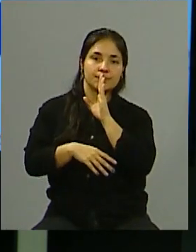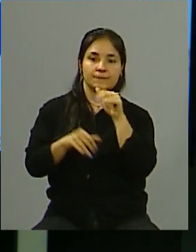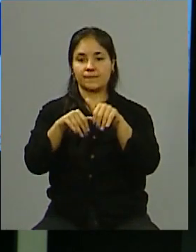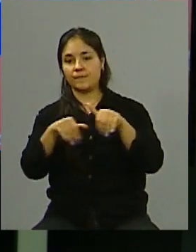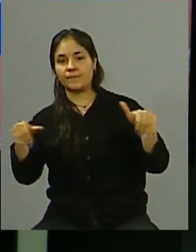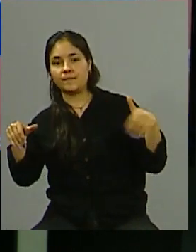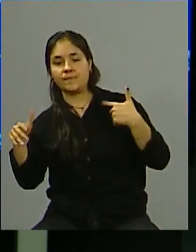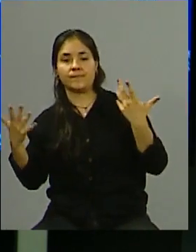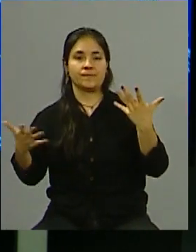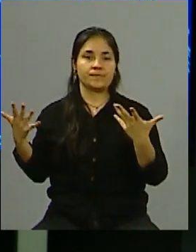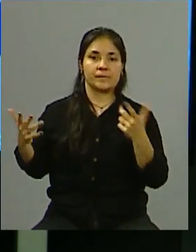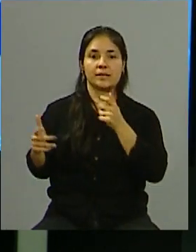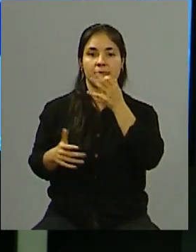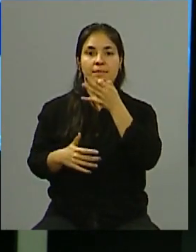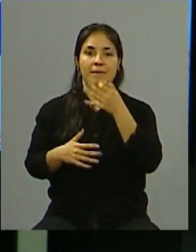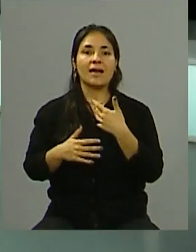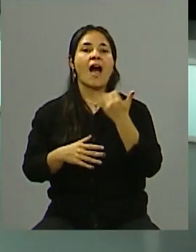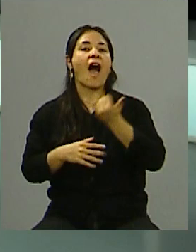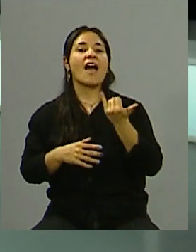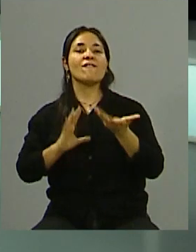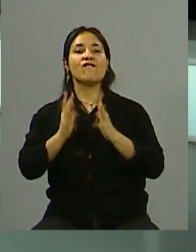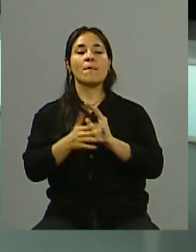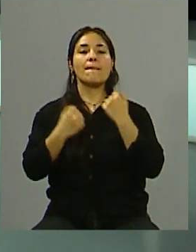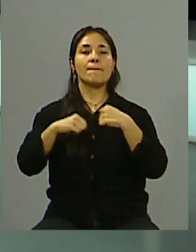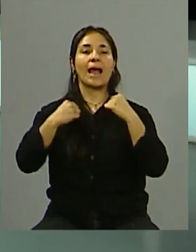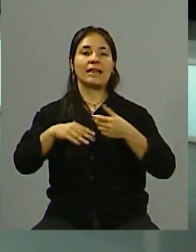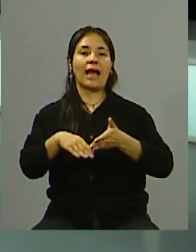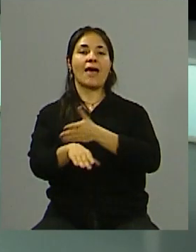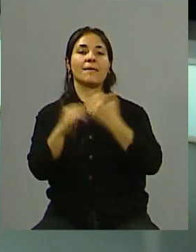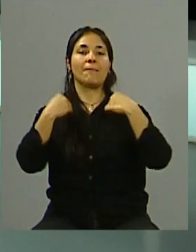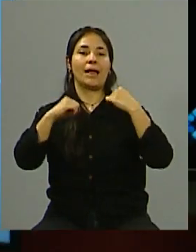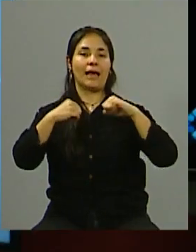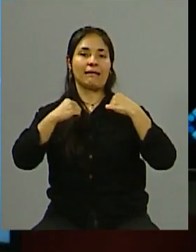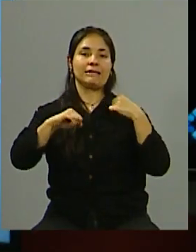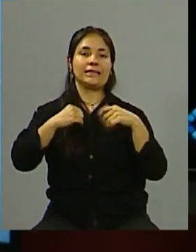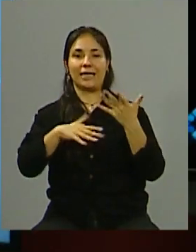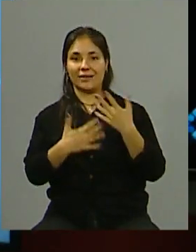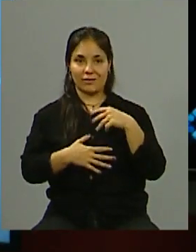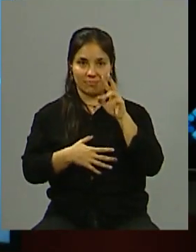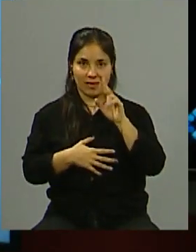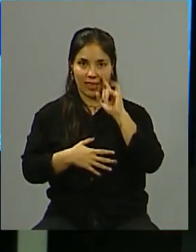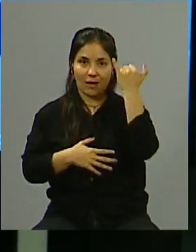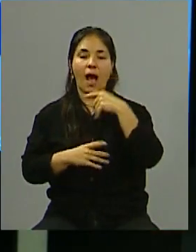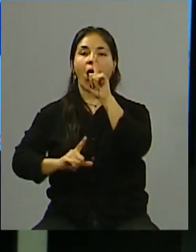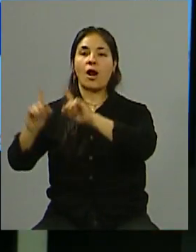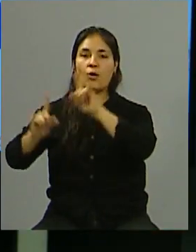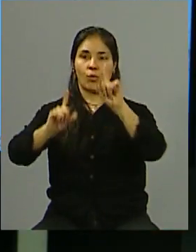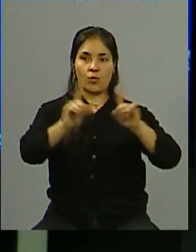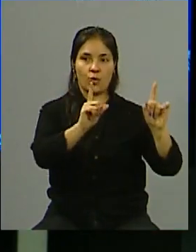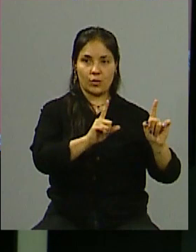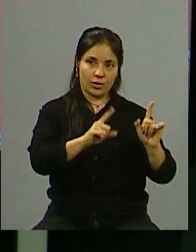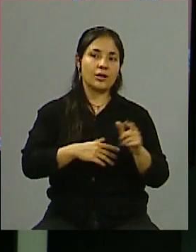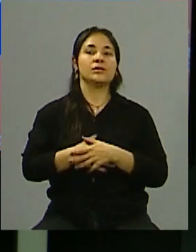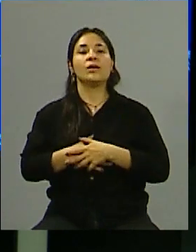entran en el coacheo, porque seguramente todos están muy coacheados en los tiempos. Vos ves cómo, a excepción de algunos casos